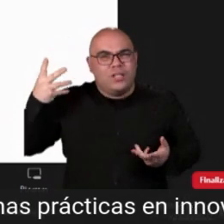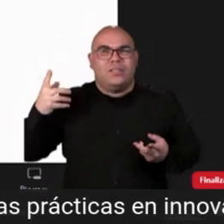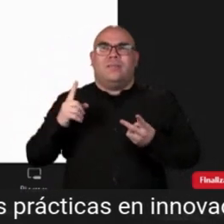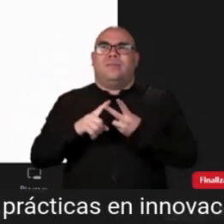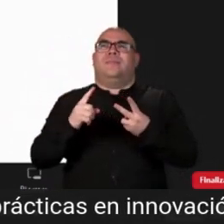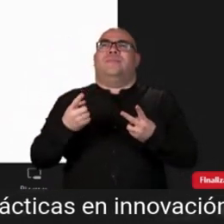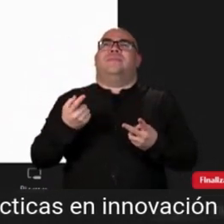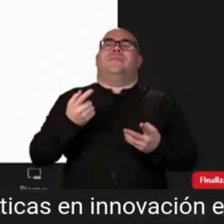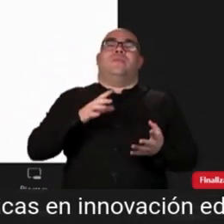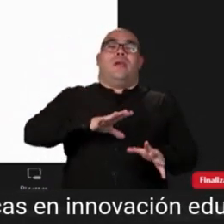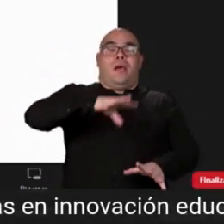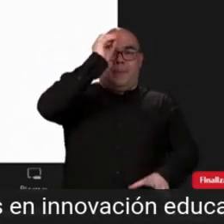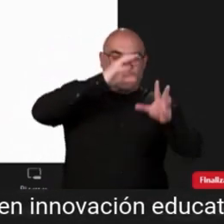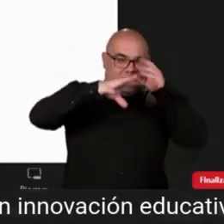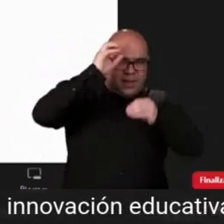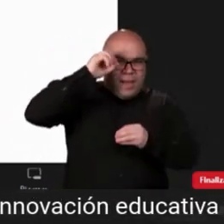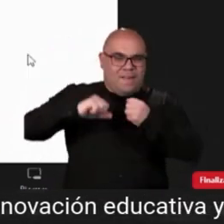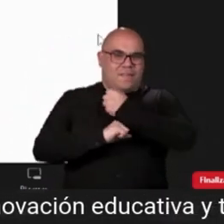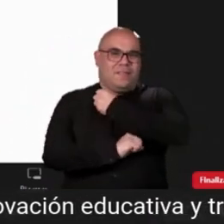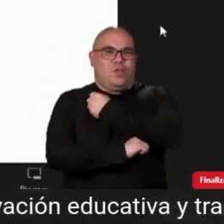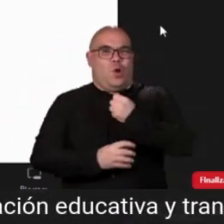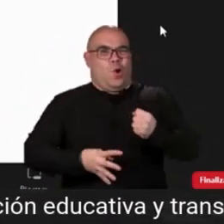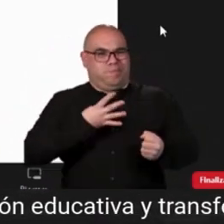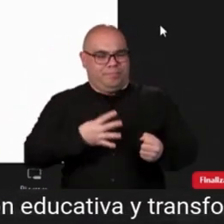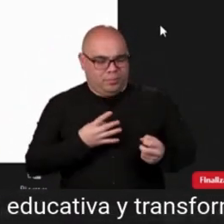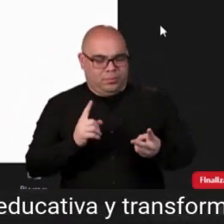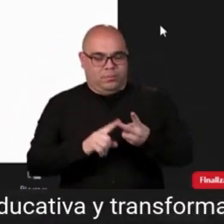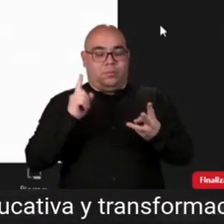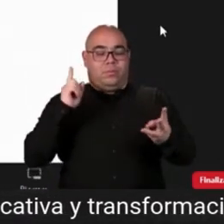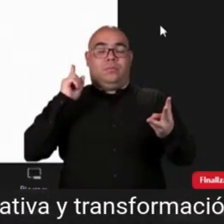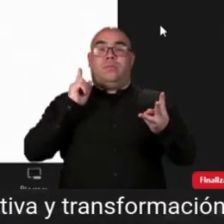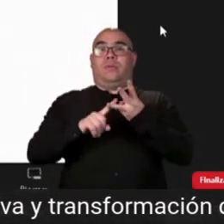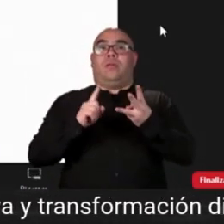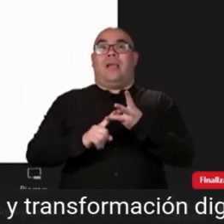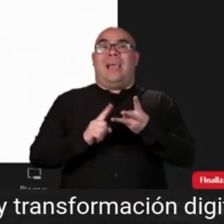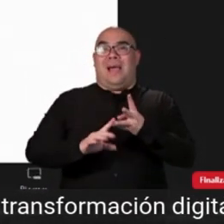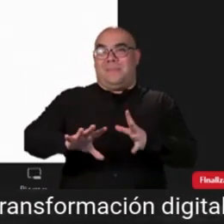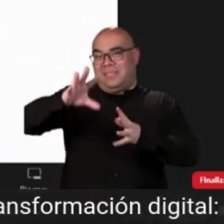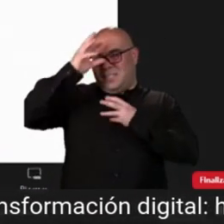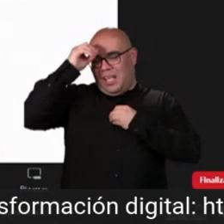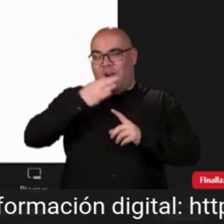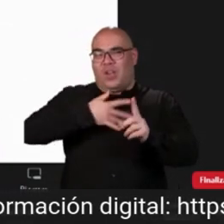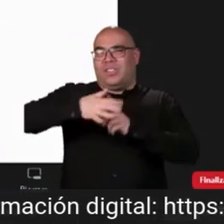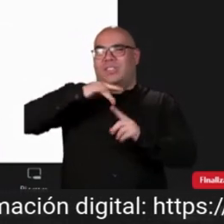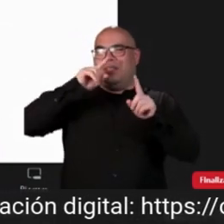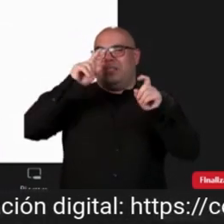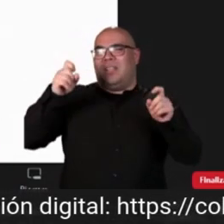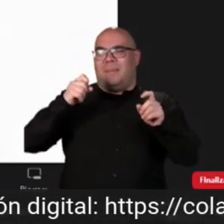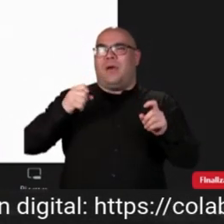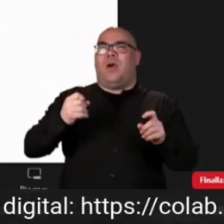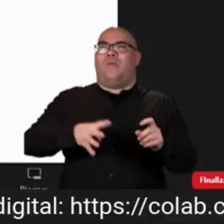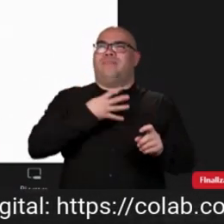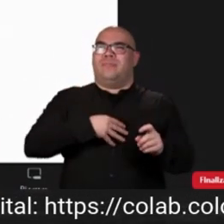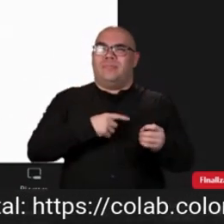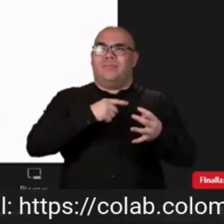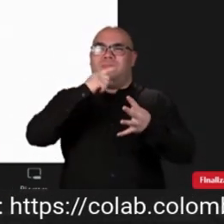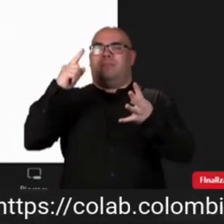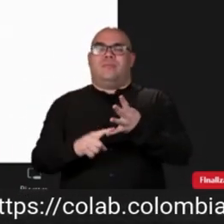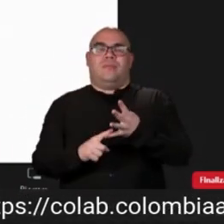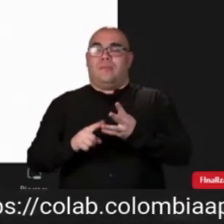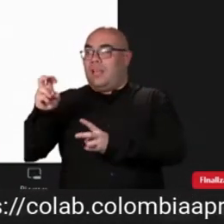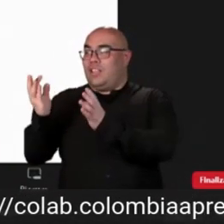en competencias, la evaluación del aprendizaje en un contexto de competencias, el mentoreo de los